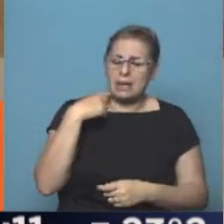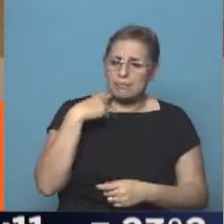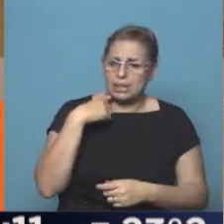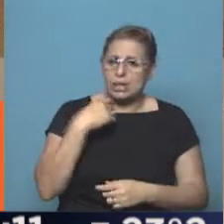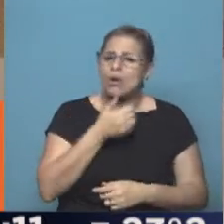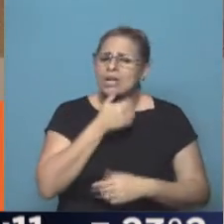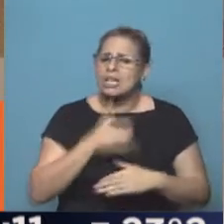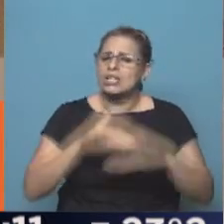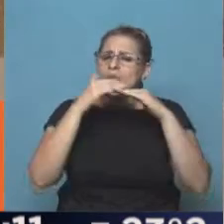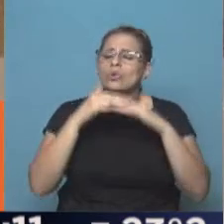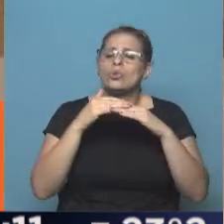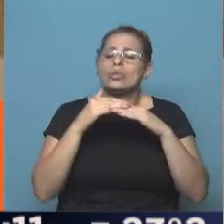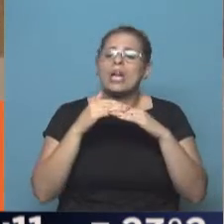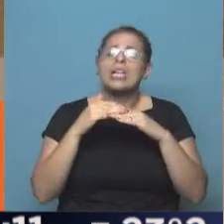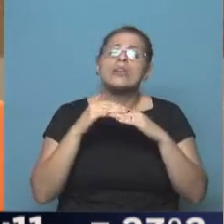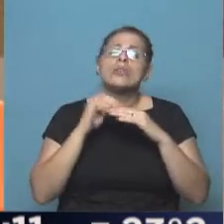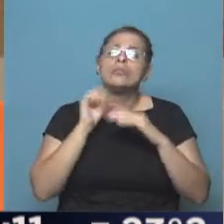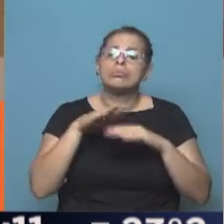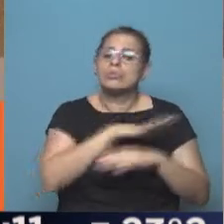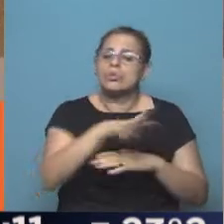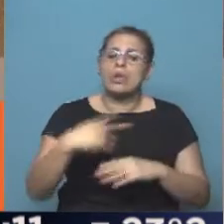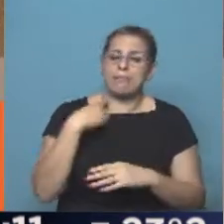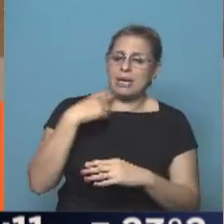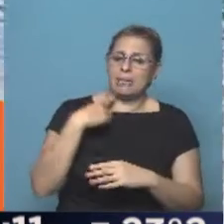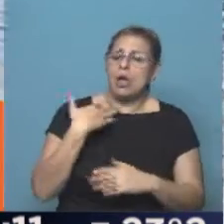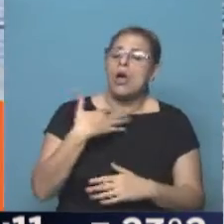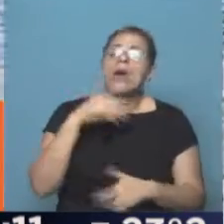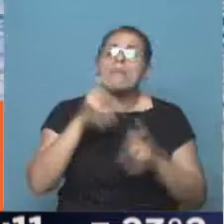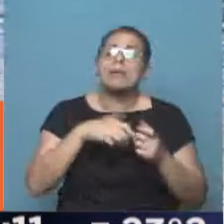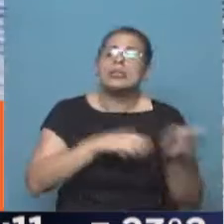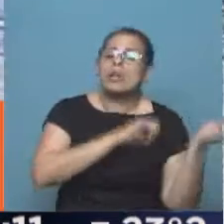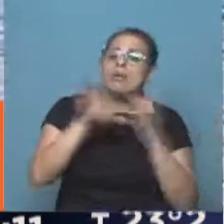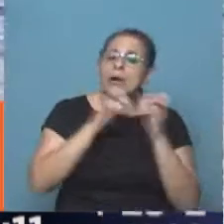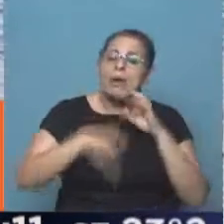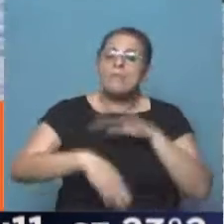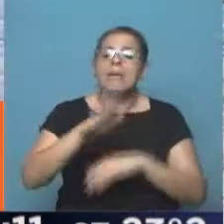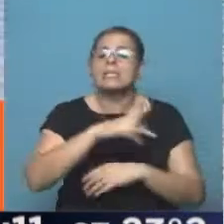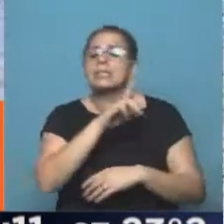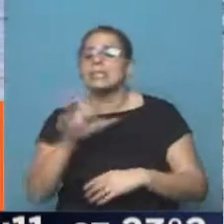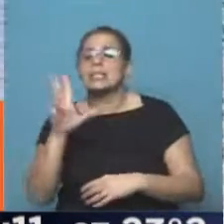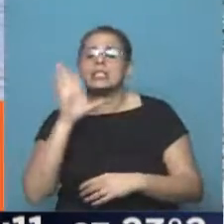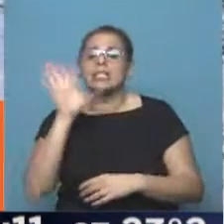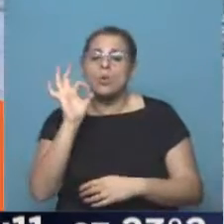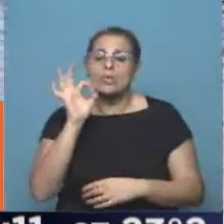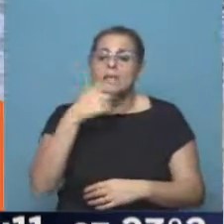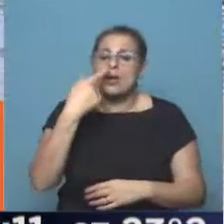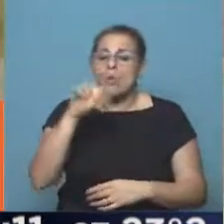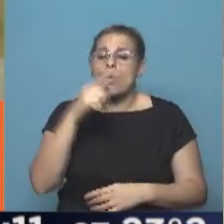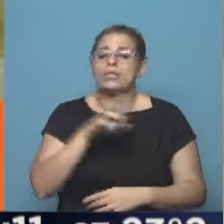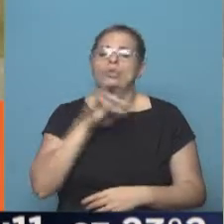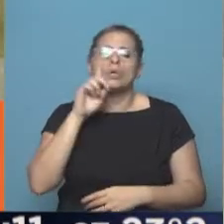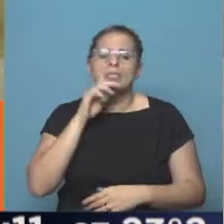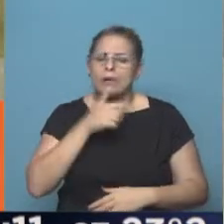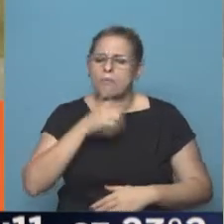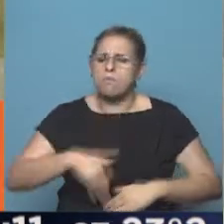inundara toda la ciudad del mismo nombre, cuando tuvieron que evacuar a más de 350 personas en el pico de la creciente.